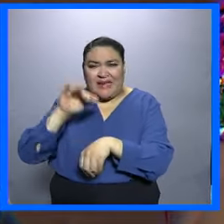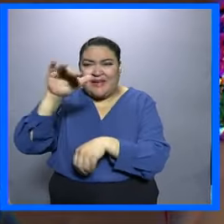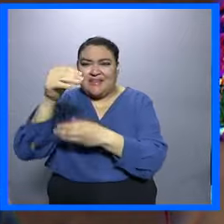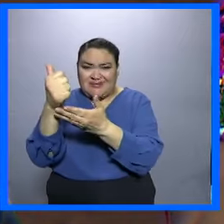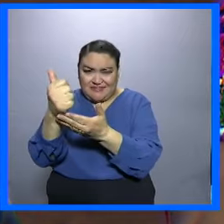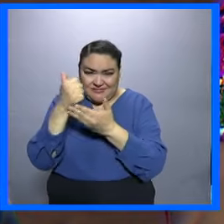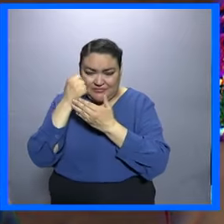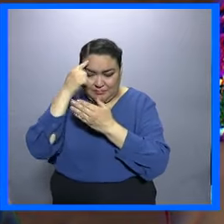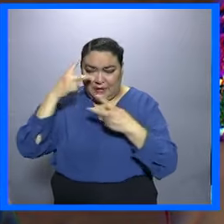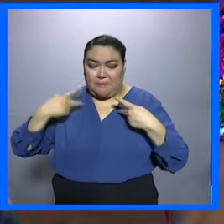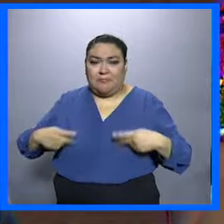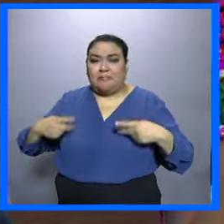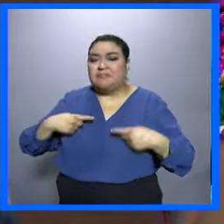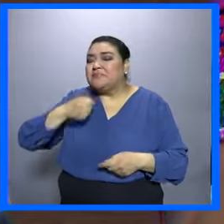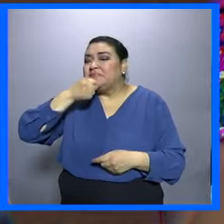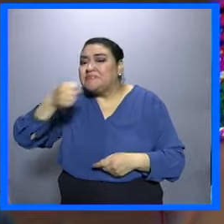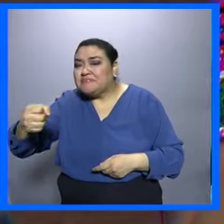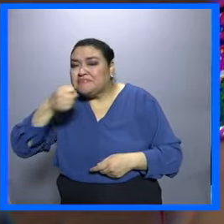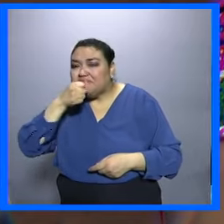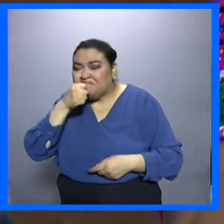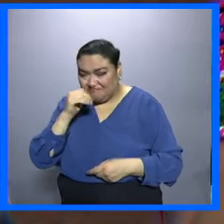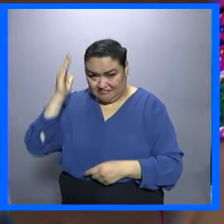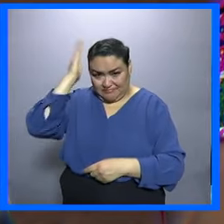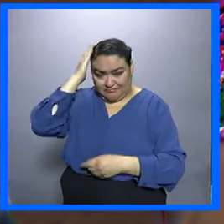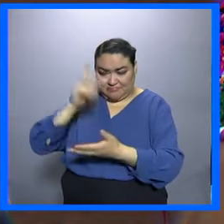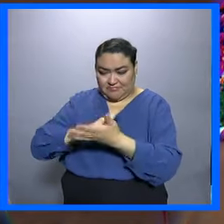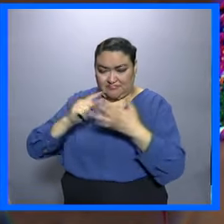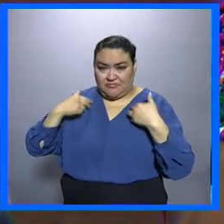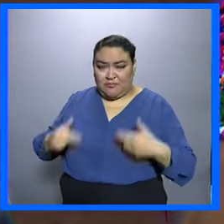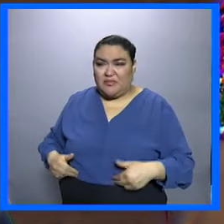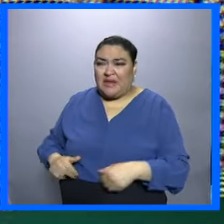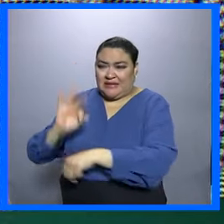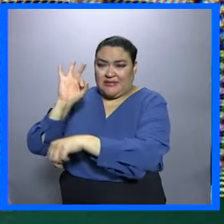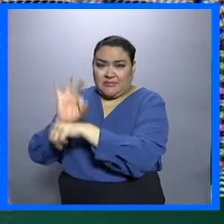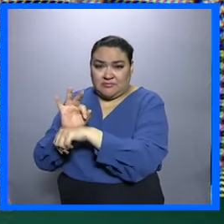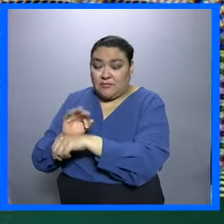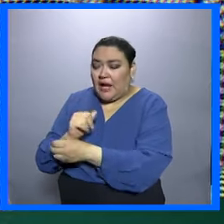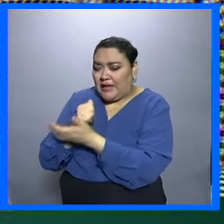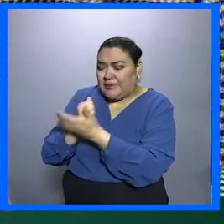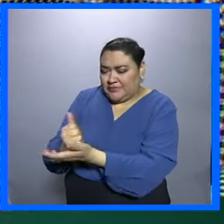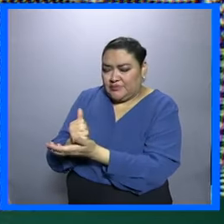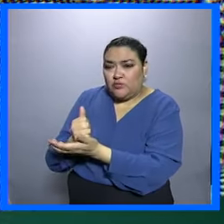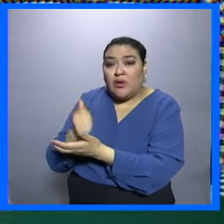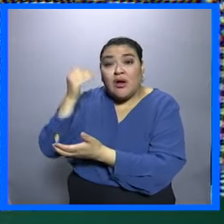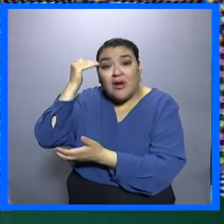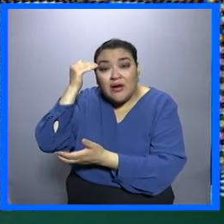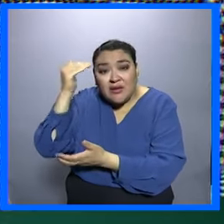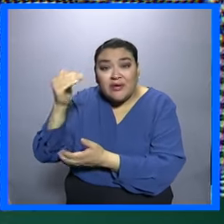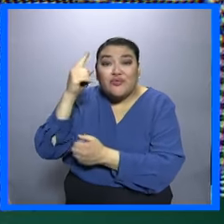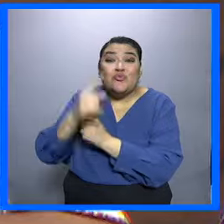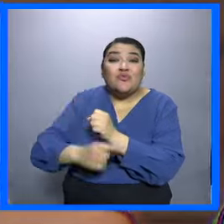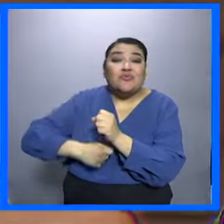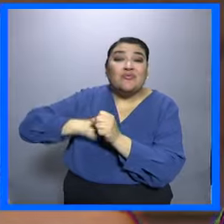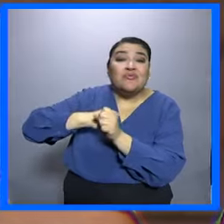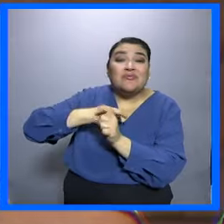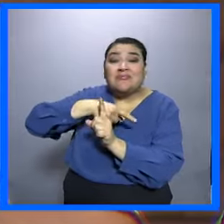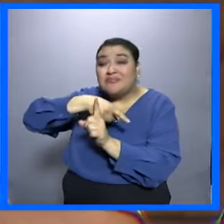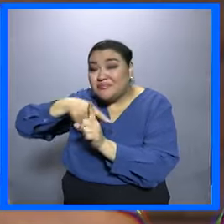la Protección de Periodistas y Defensores de Derechos Humanos, pero solo se lo otorgaron por año y medio.